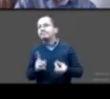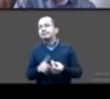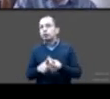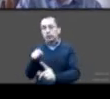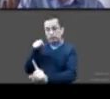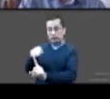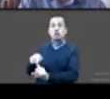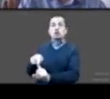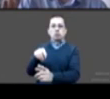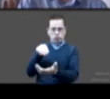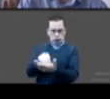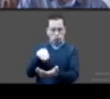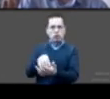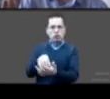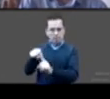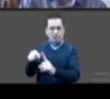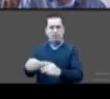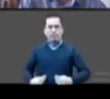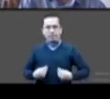continúa con vida.